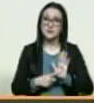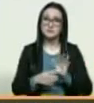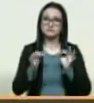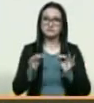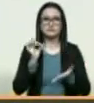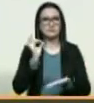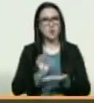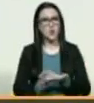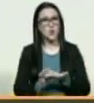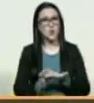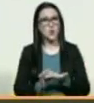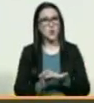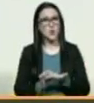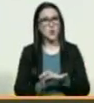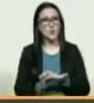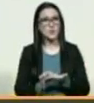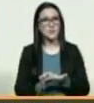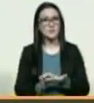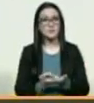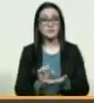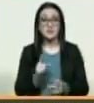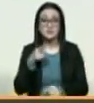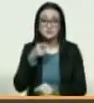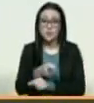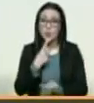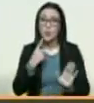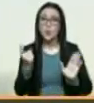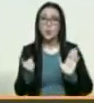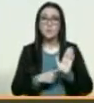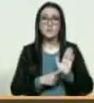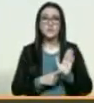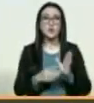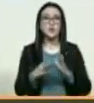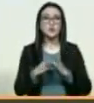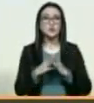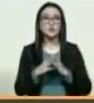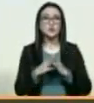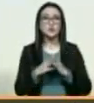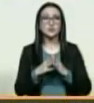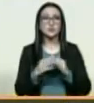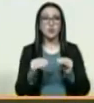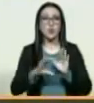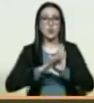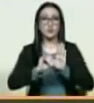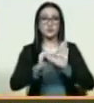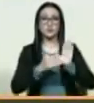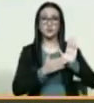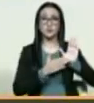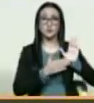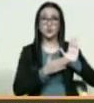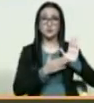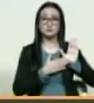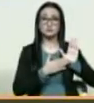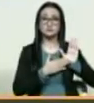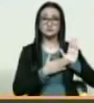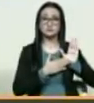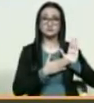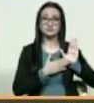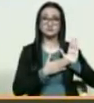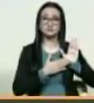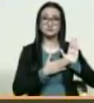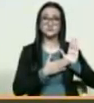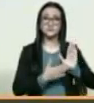decreto, valga el término, de obligatorio cumplimiento por todos los poderes según esta Constitución.